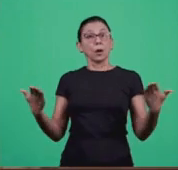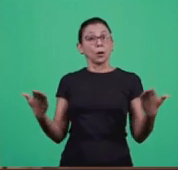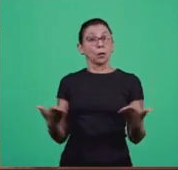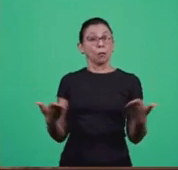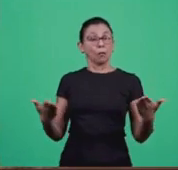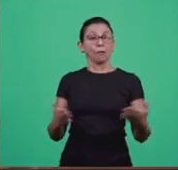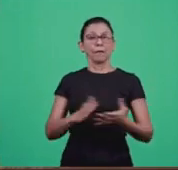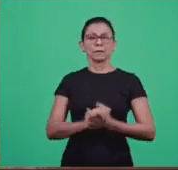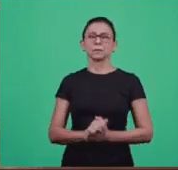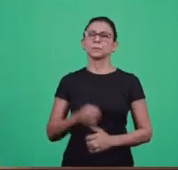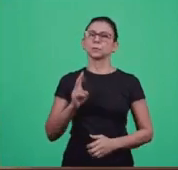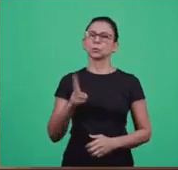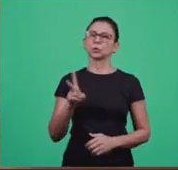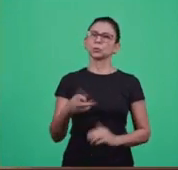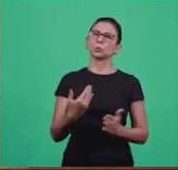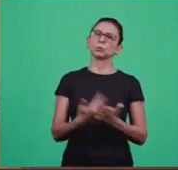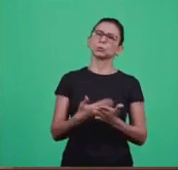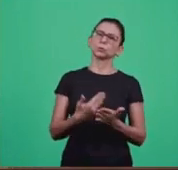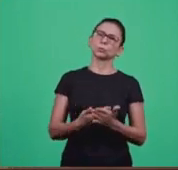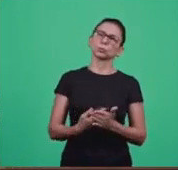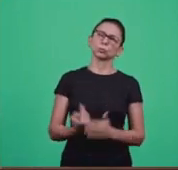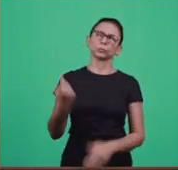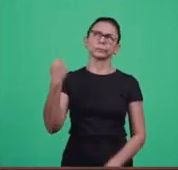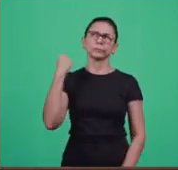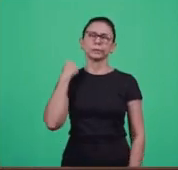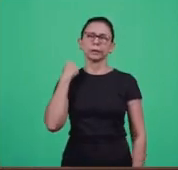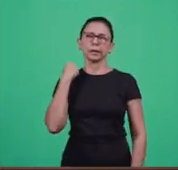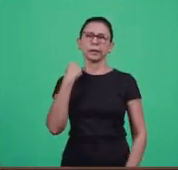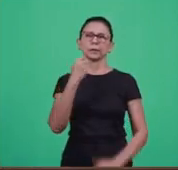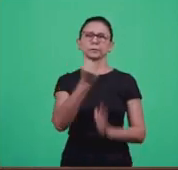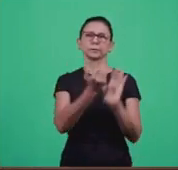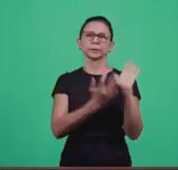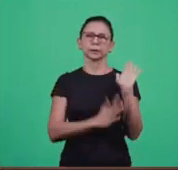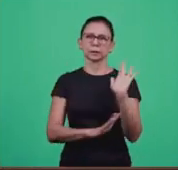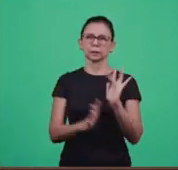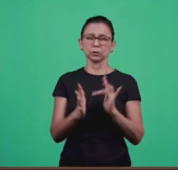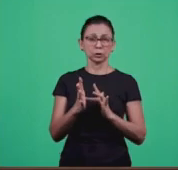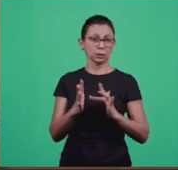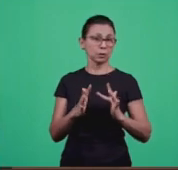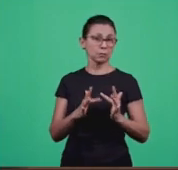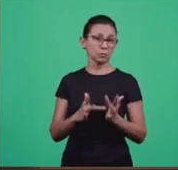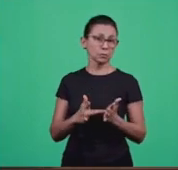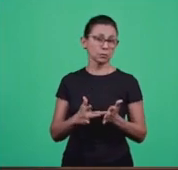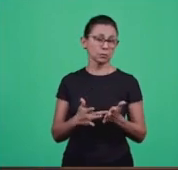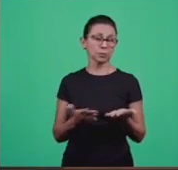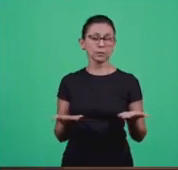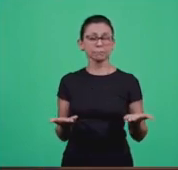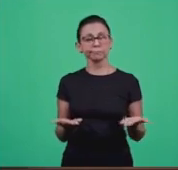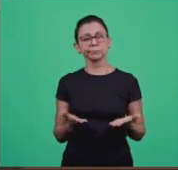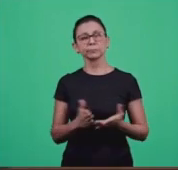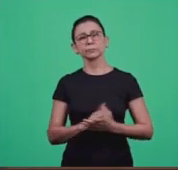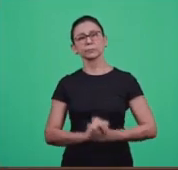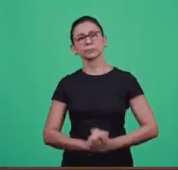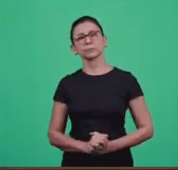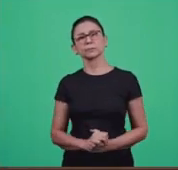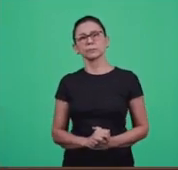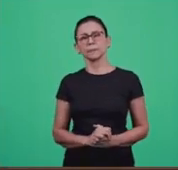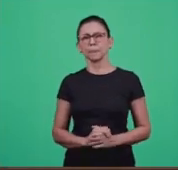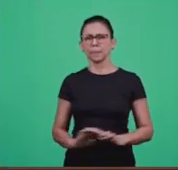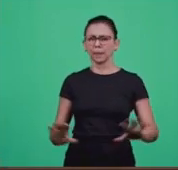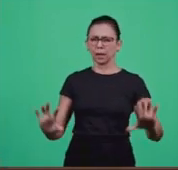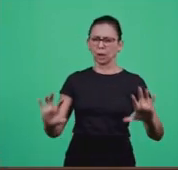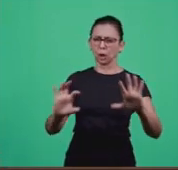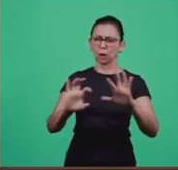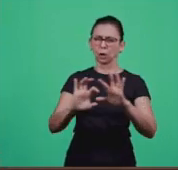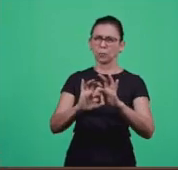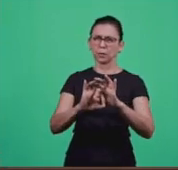alcançar. E hoje, então, Y hoy entonces, continuando con el tema del estudio de este mes, la